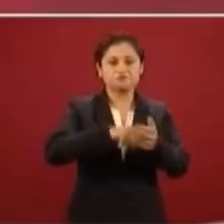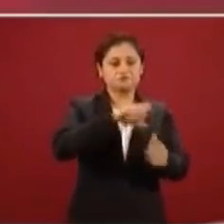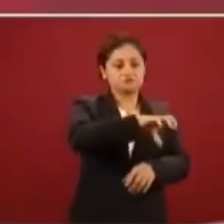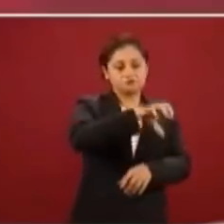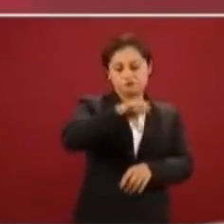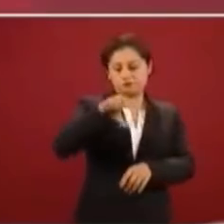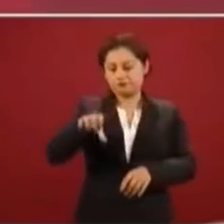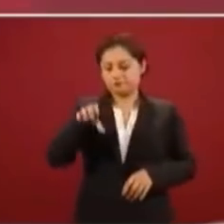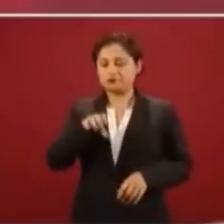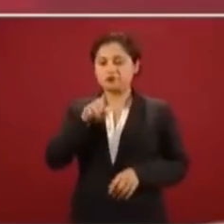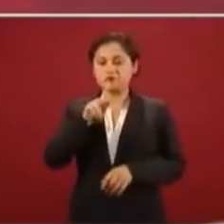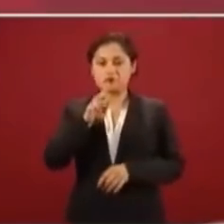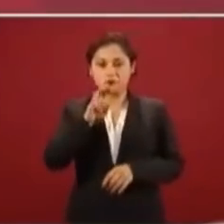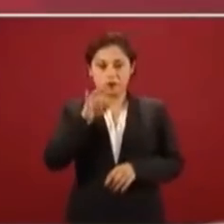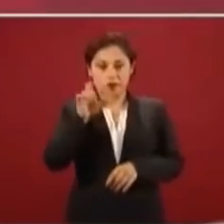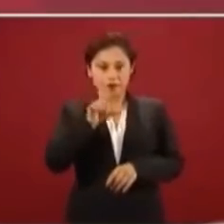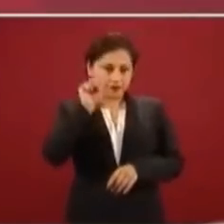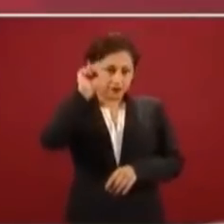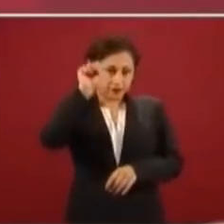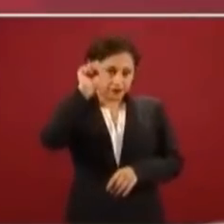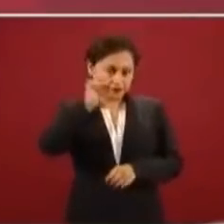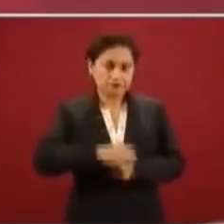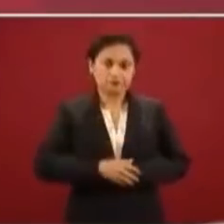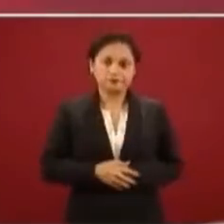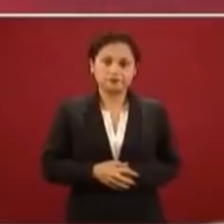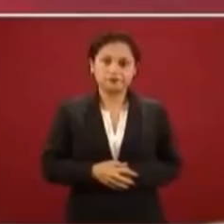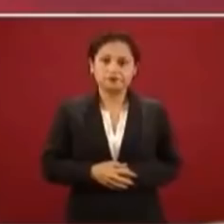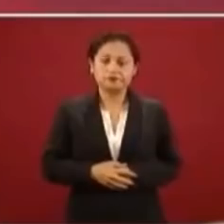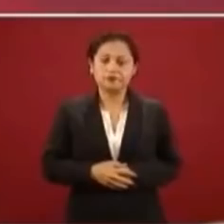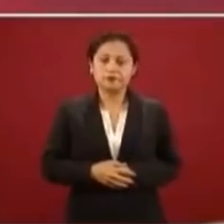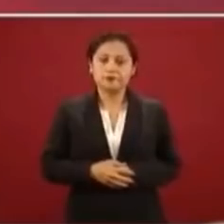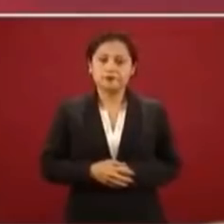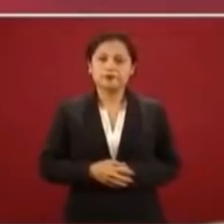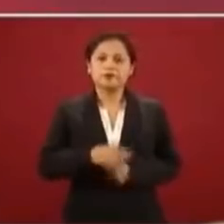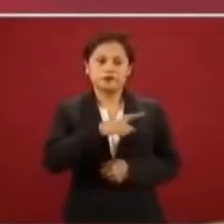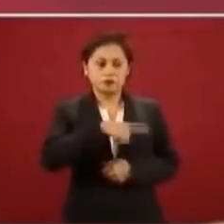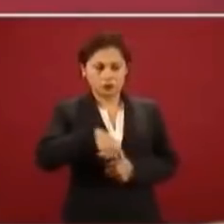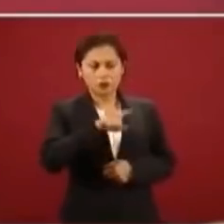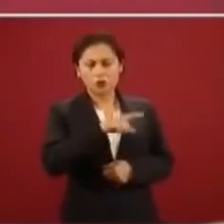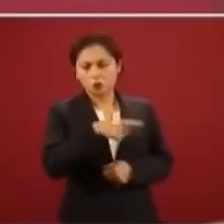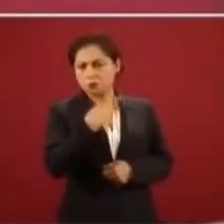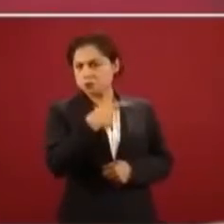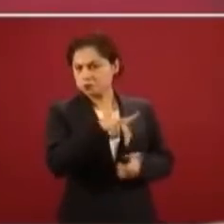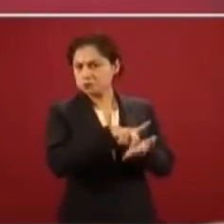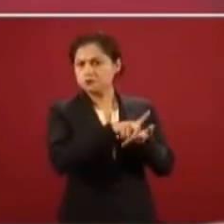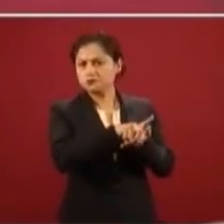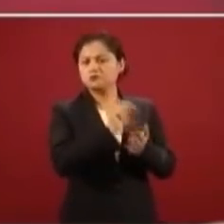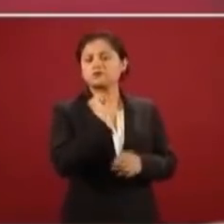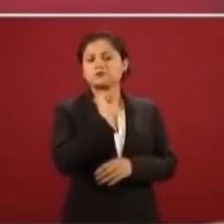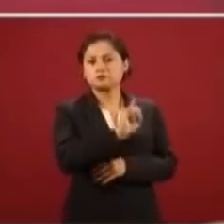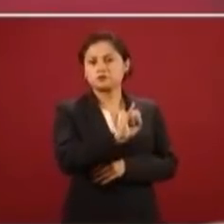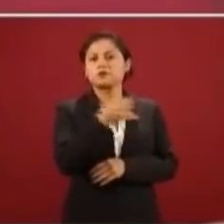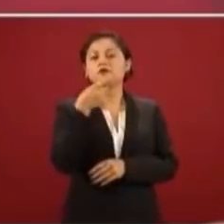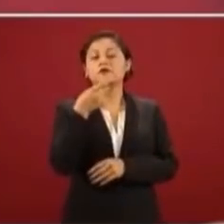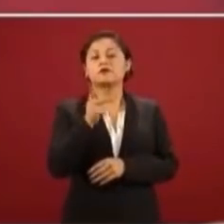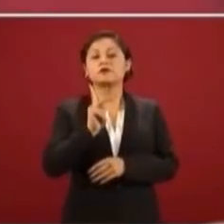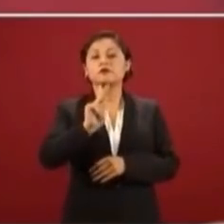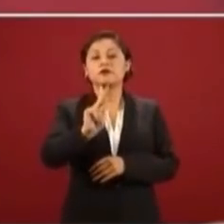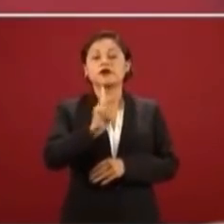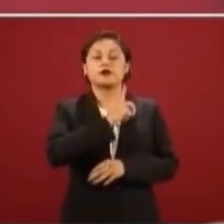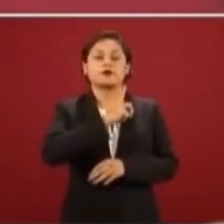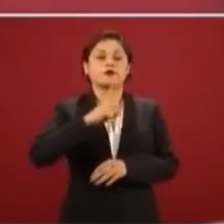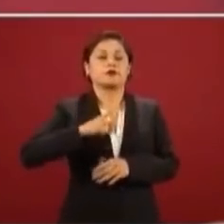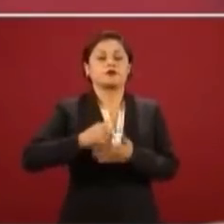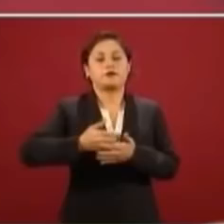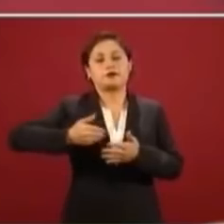Entonces, tiene todo el derecho, ¿sí?, pero que se sepa cuál es el marco legal